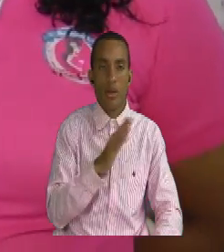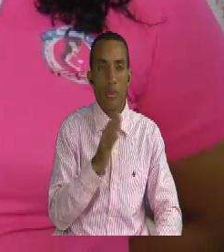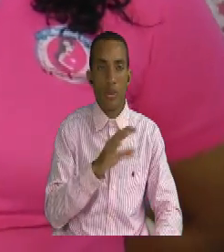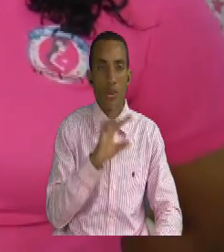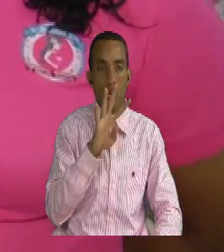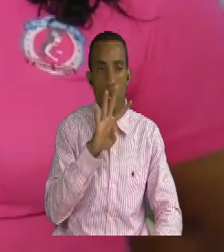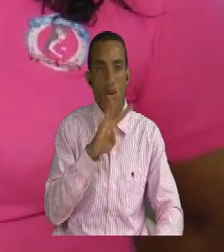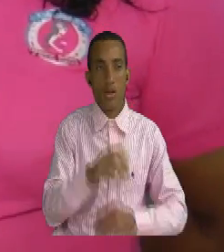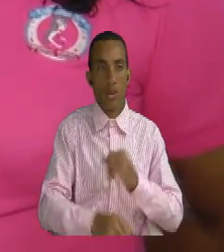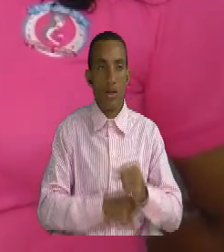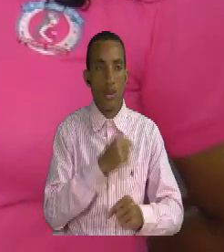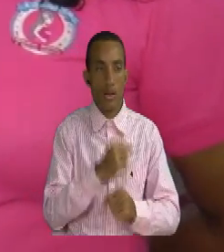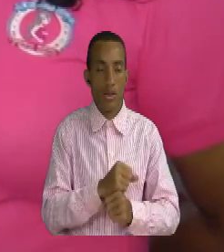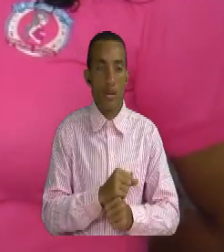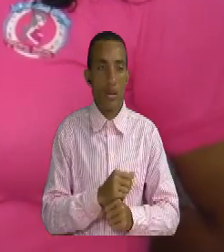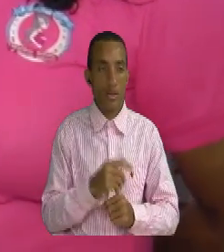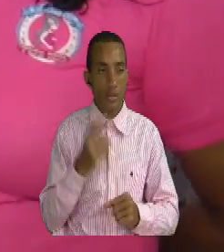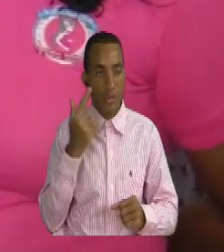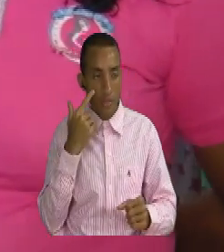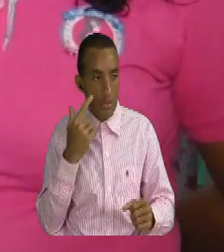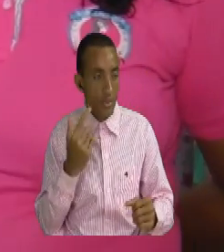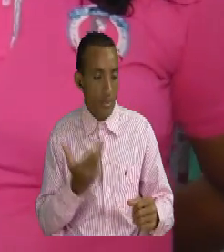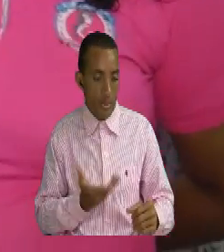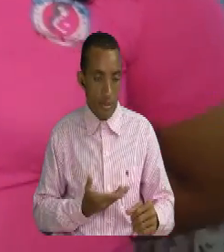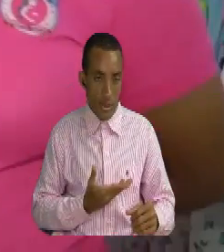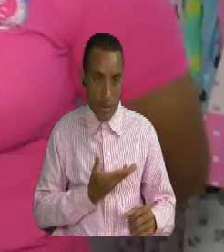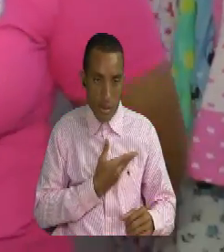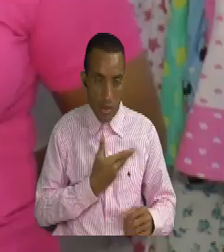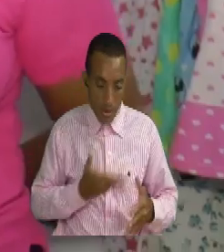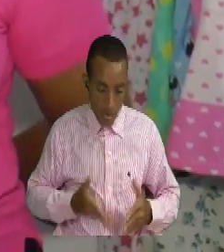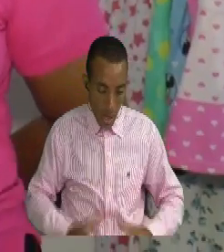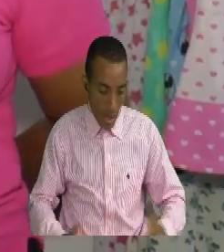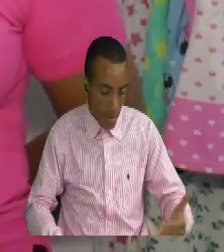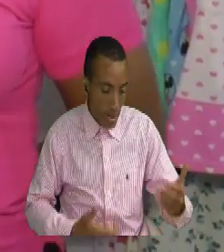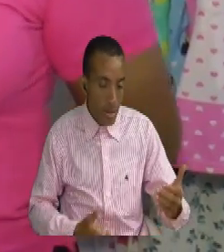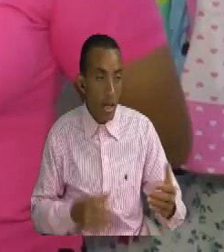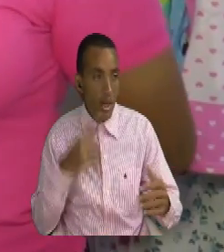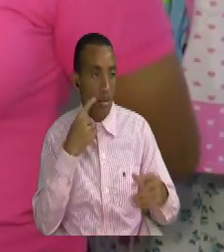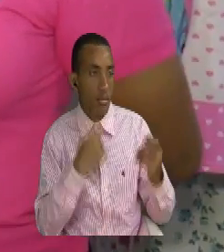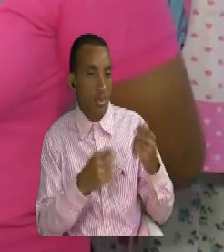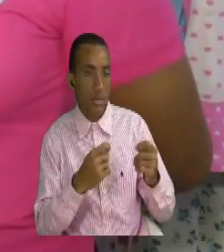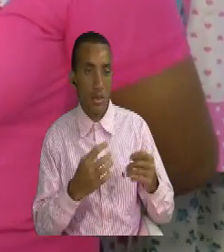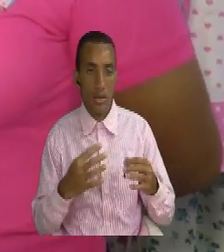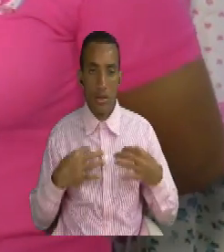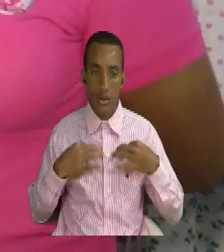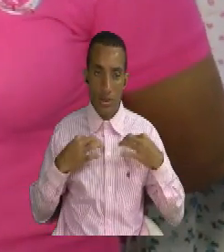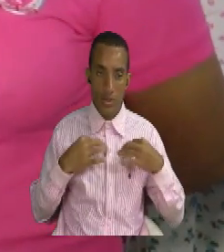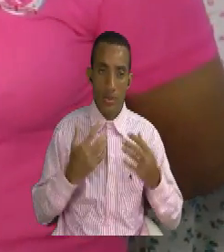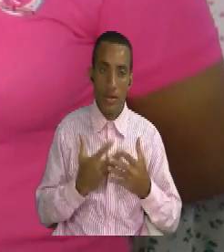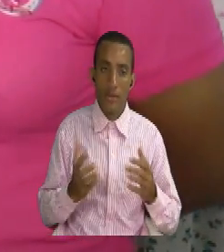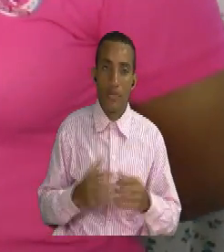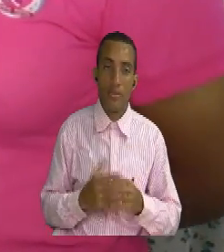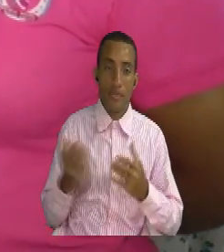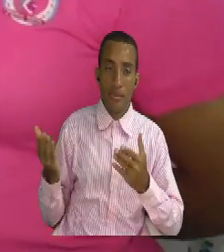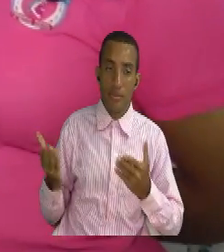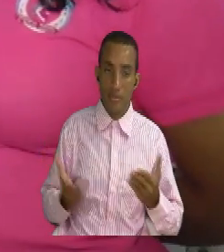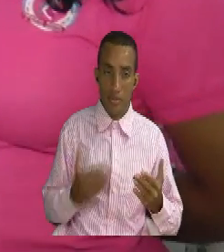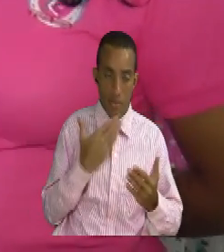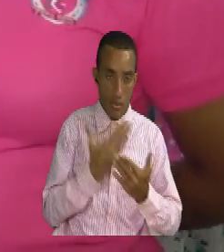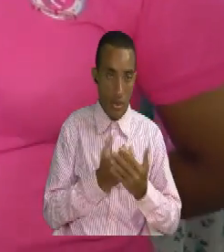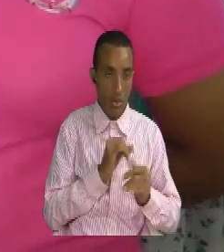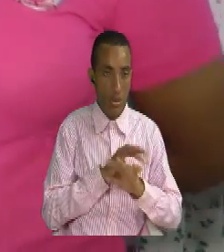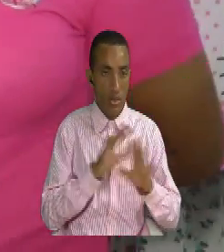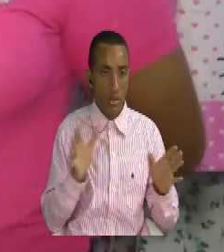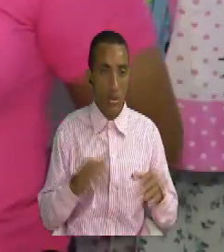mentiras, de estar atendiendo maternas en Barranca Bermeja, y a quien le damos la bienvenida, por supuesto, aquí en nuestro programa En Casa. Buenos días. Buenos